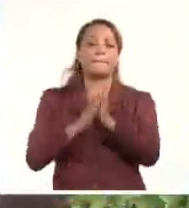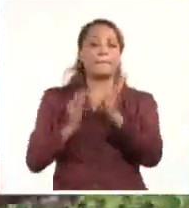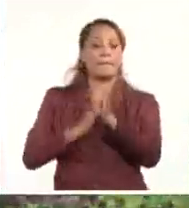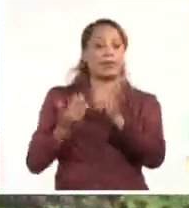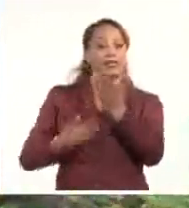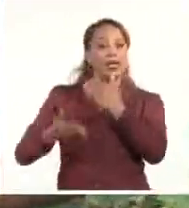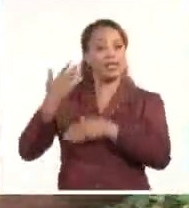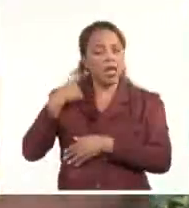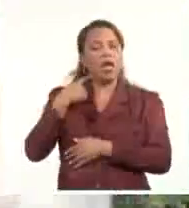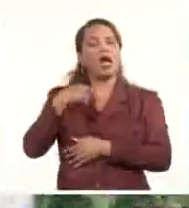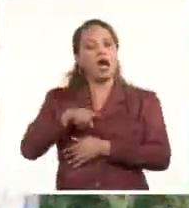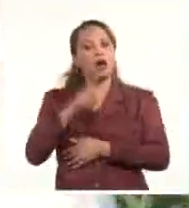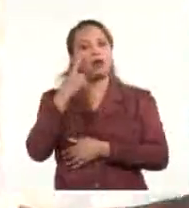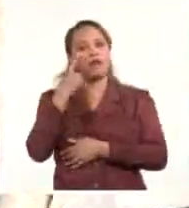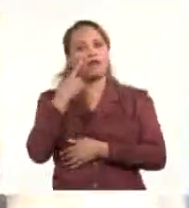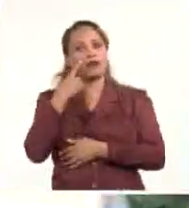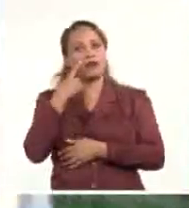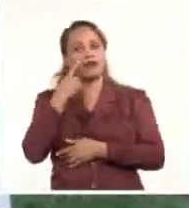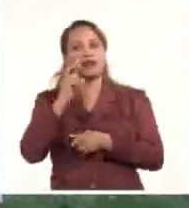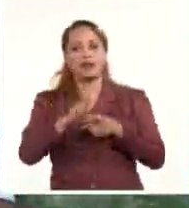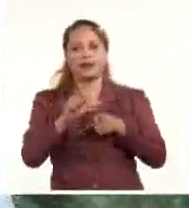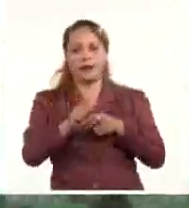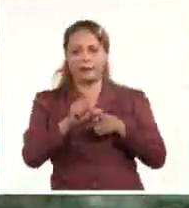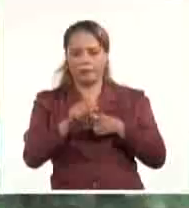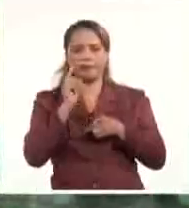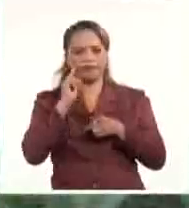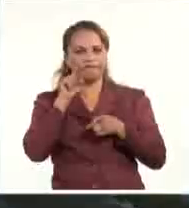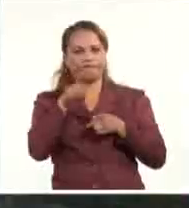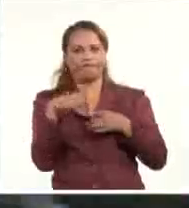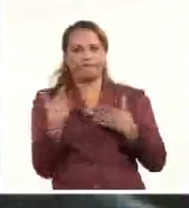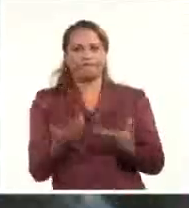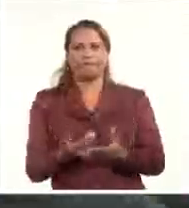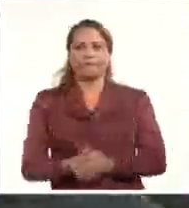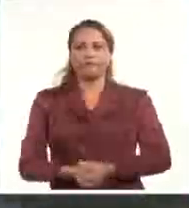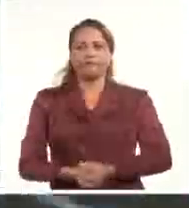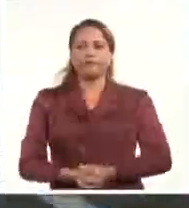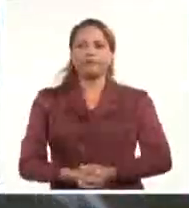los invito a irnos campo adentro.